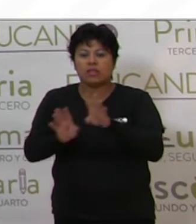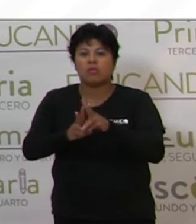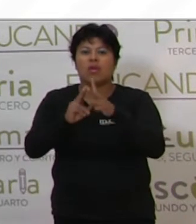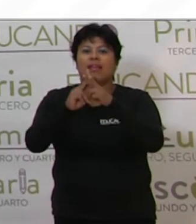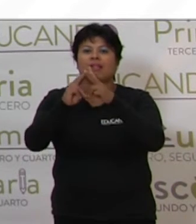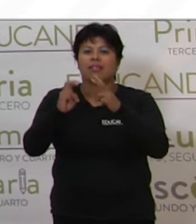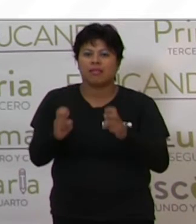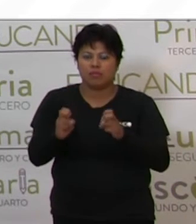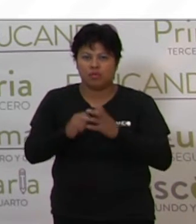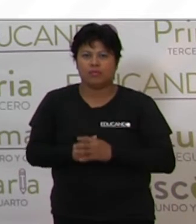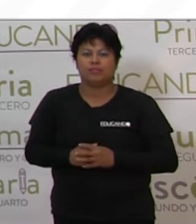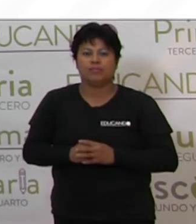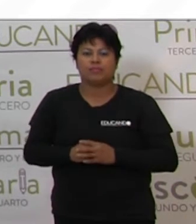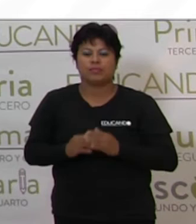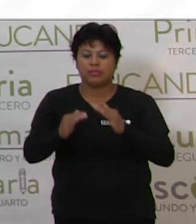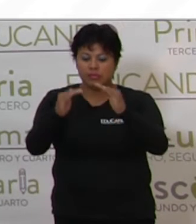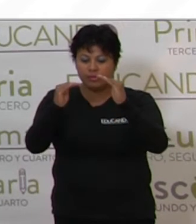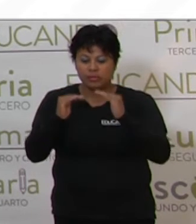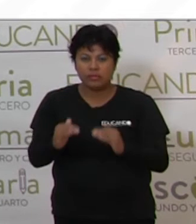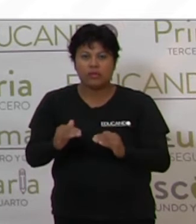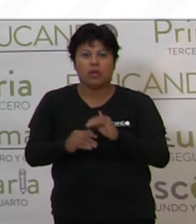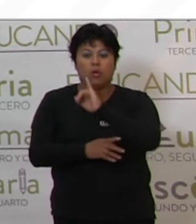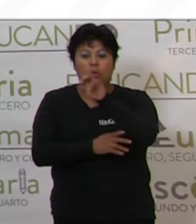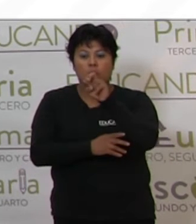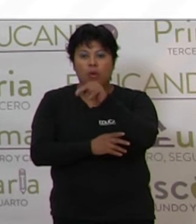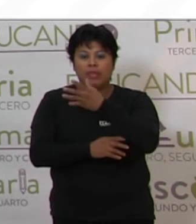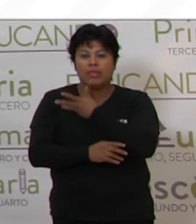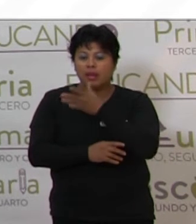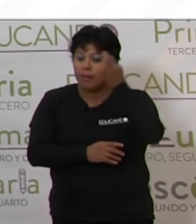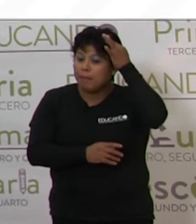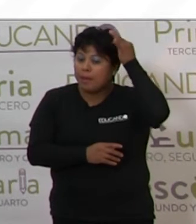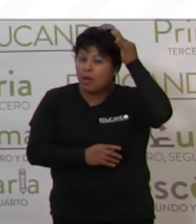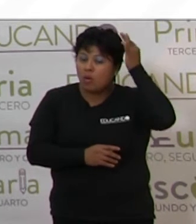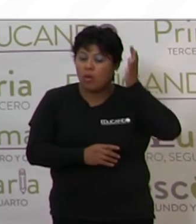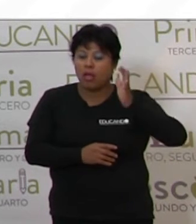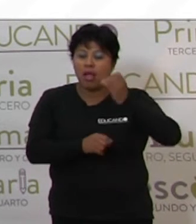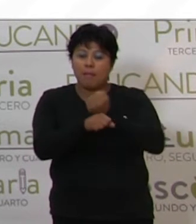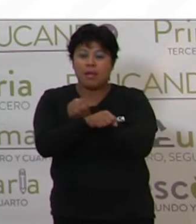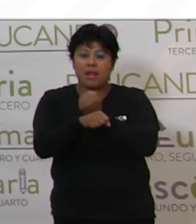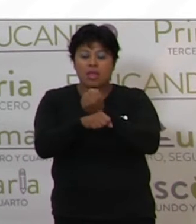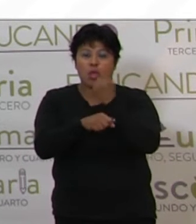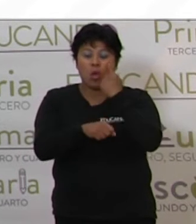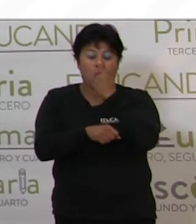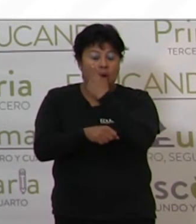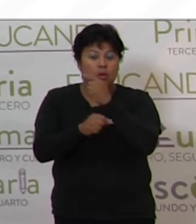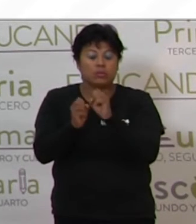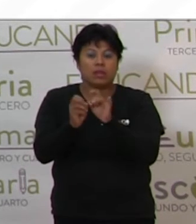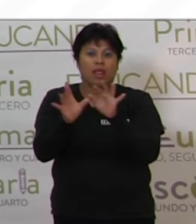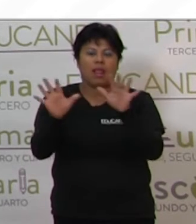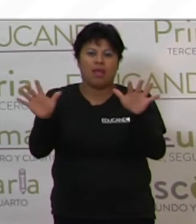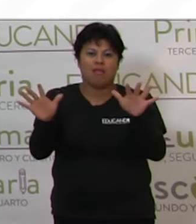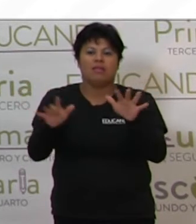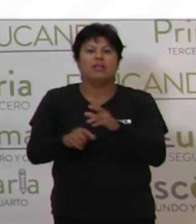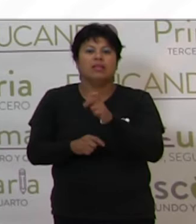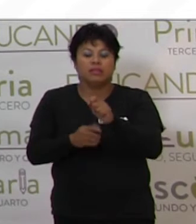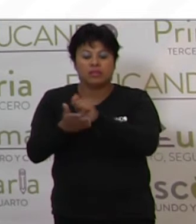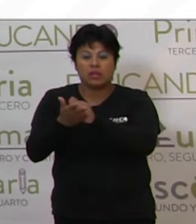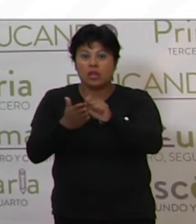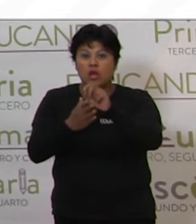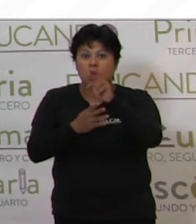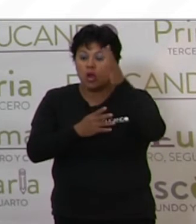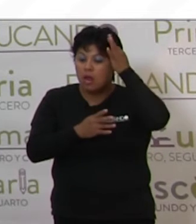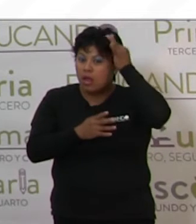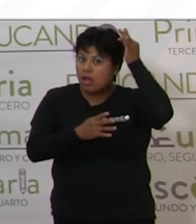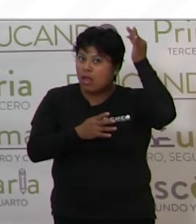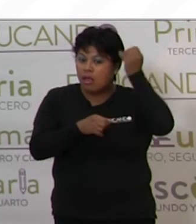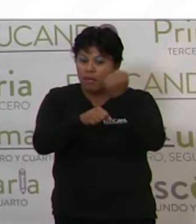adjetivo. Abajo dice, Juan tiene pelo rubio y ojos claros. está subrayado rubio